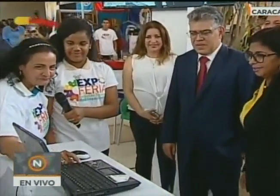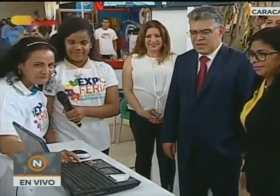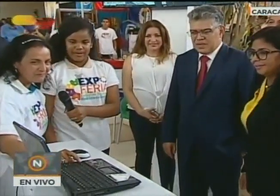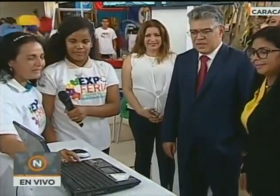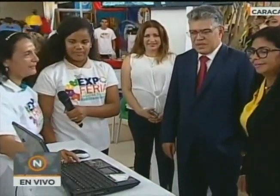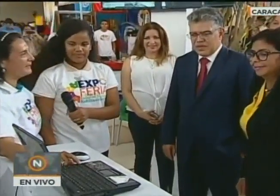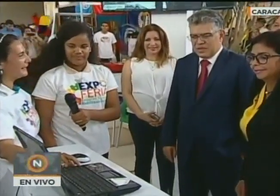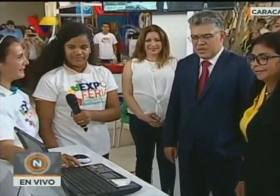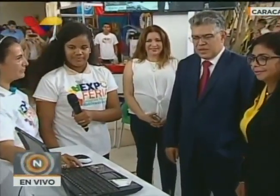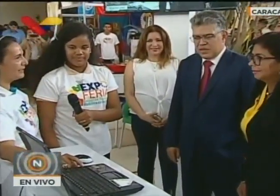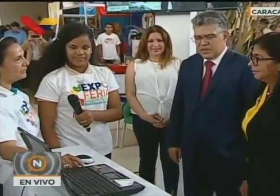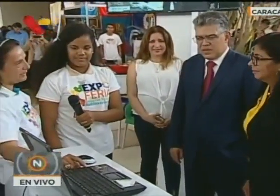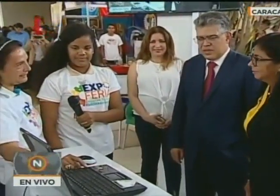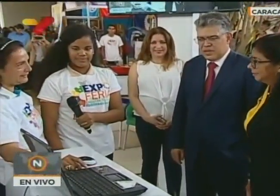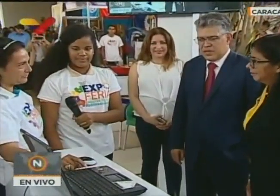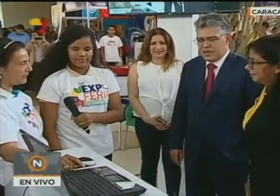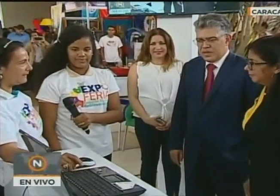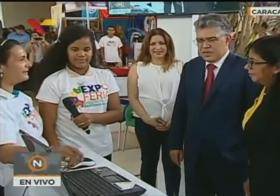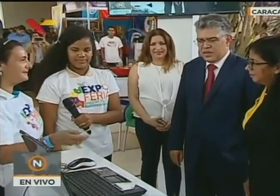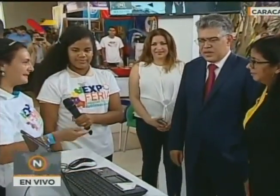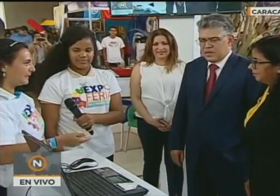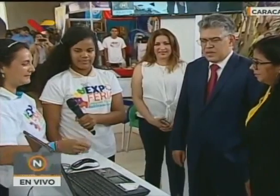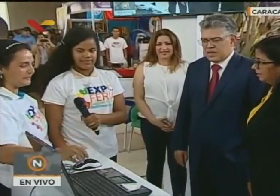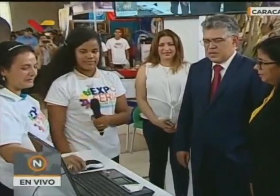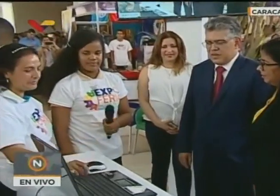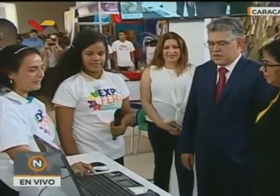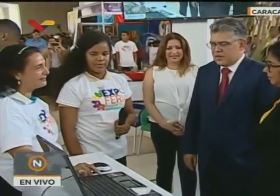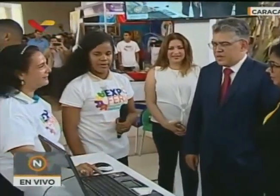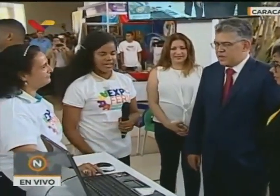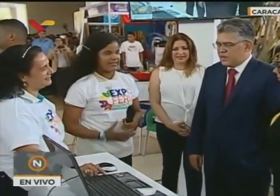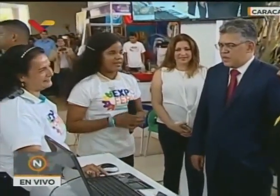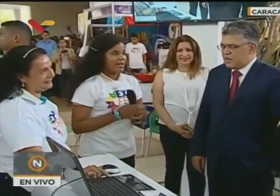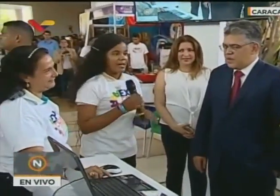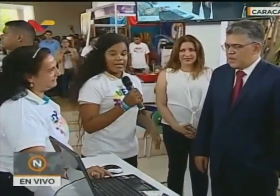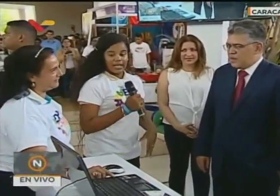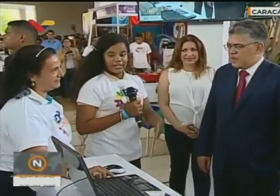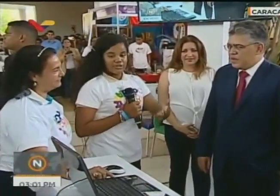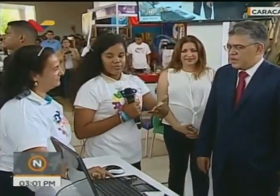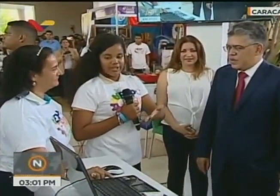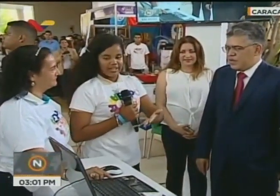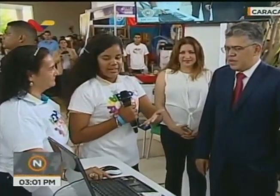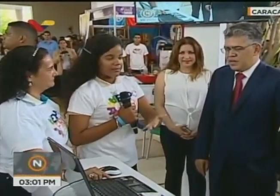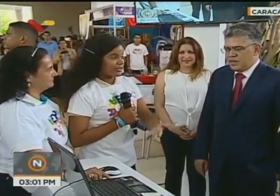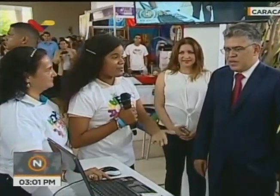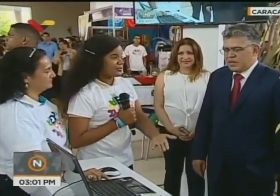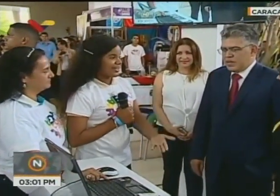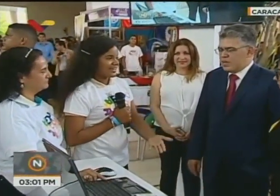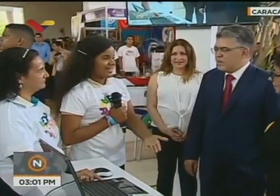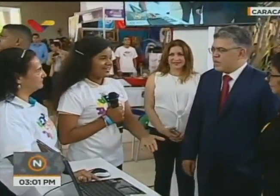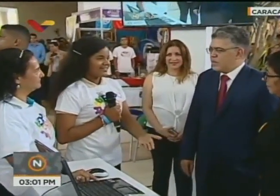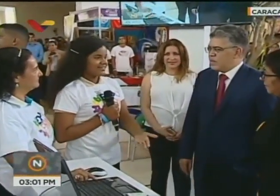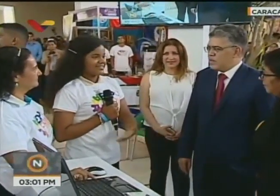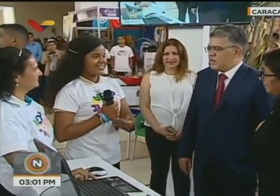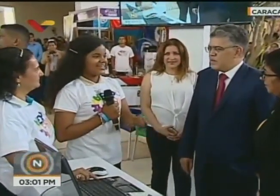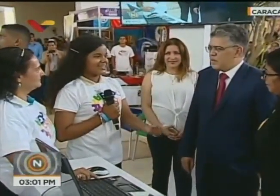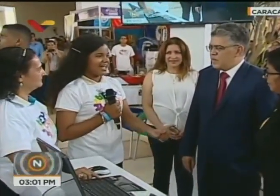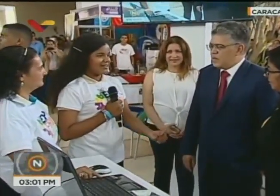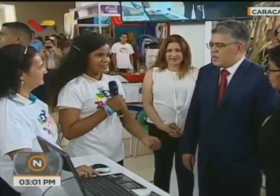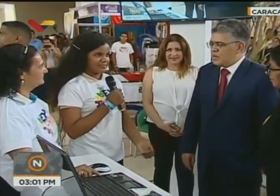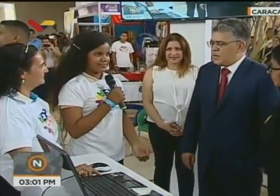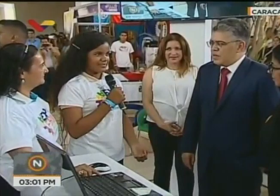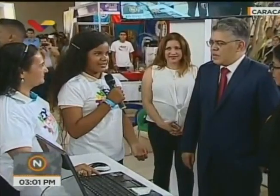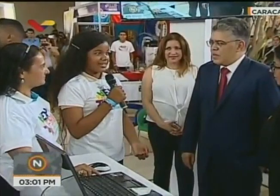realidad. Explicarle a ustedes lo que es la criptomoneda, se lo hace mi estudiante. Okay. Excelente. La criptomoneda, una moneda